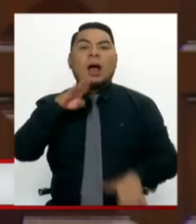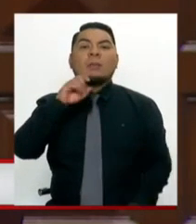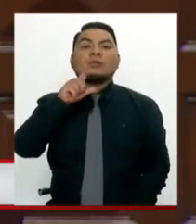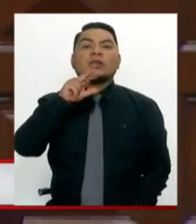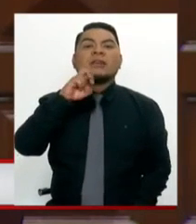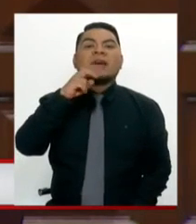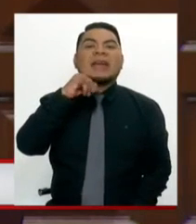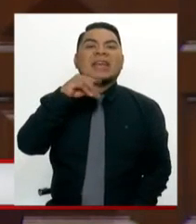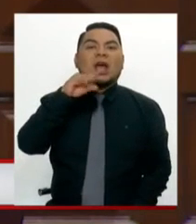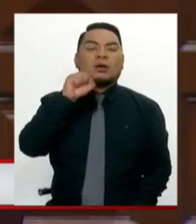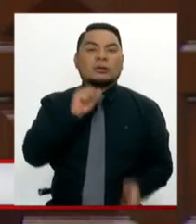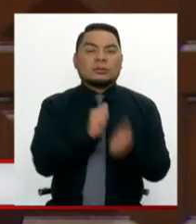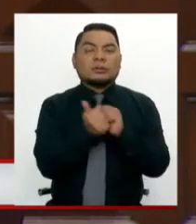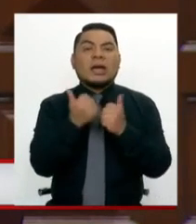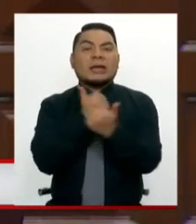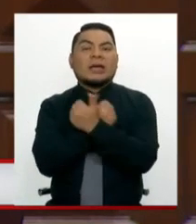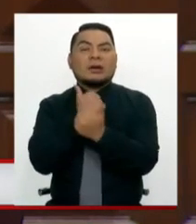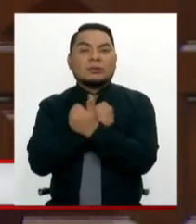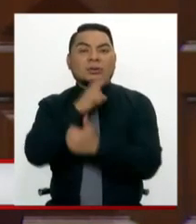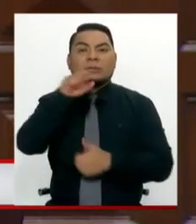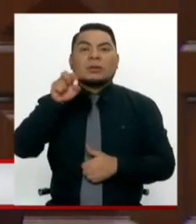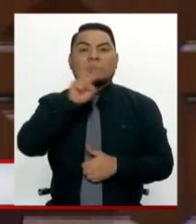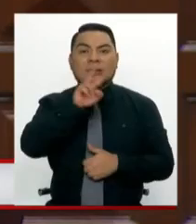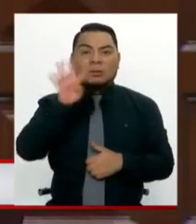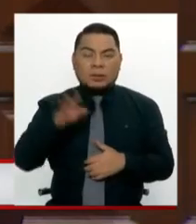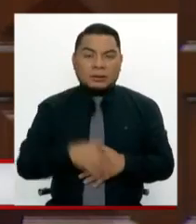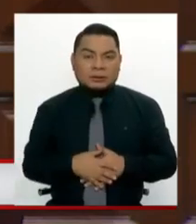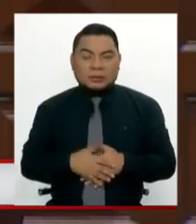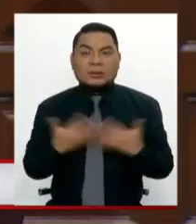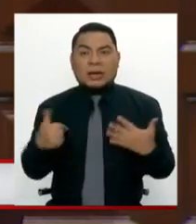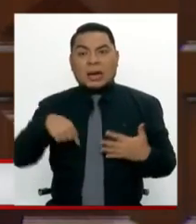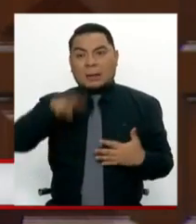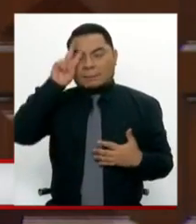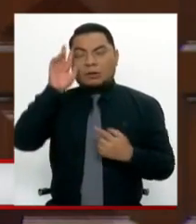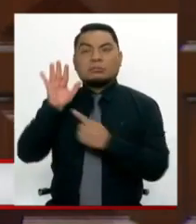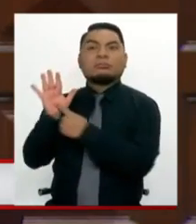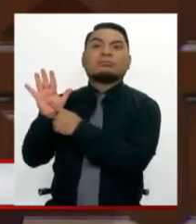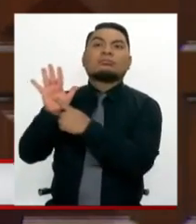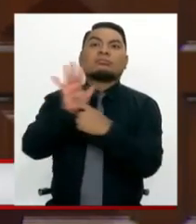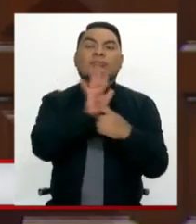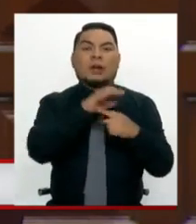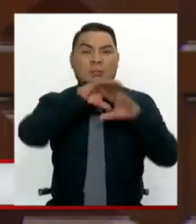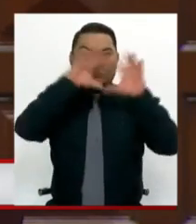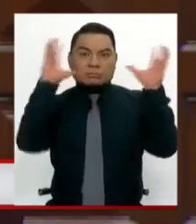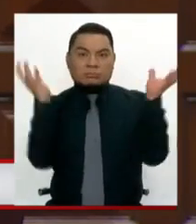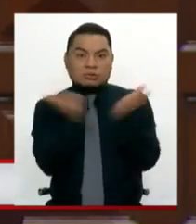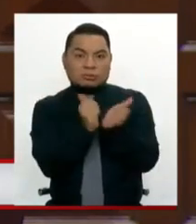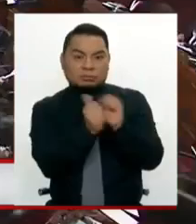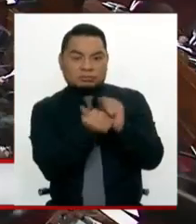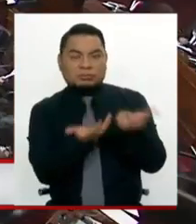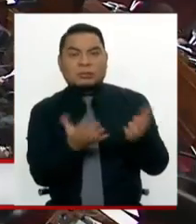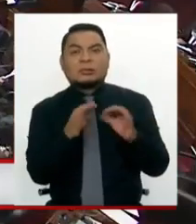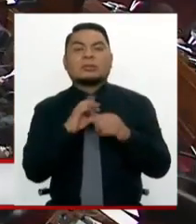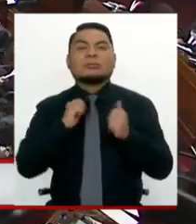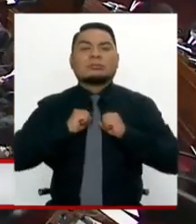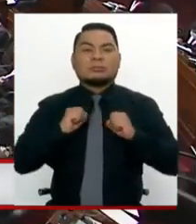del Bicentenario Ayacucho 2024, colocando al Perú en la vitrina del mundo.